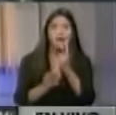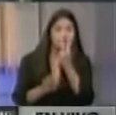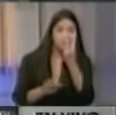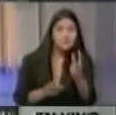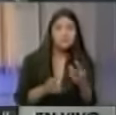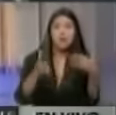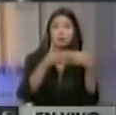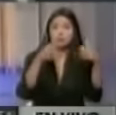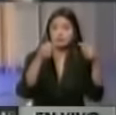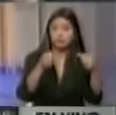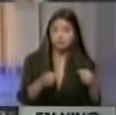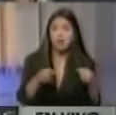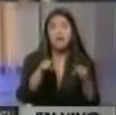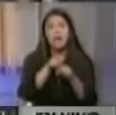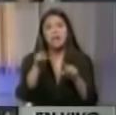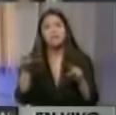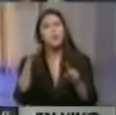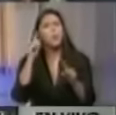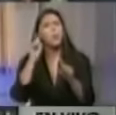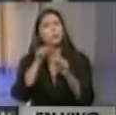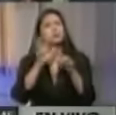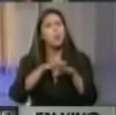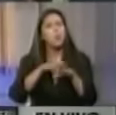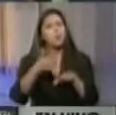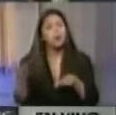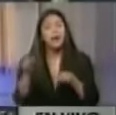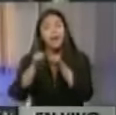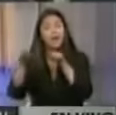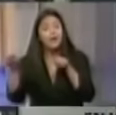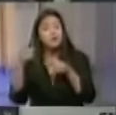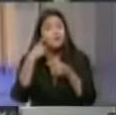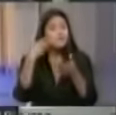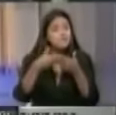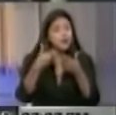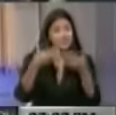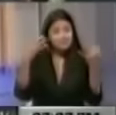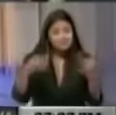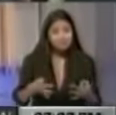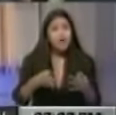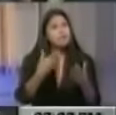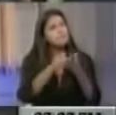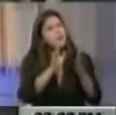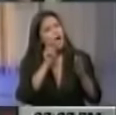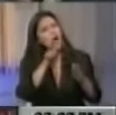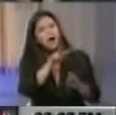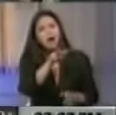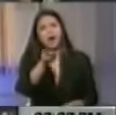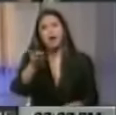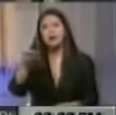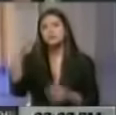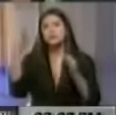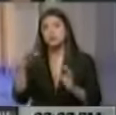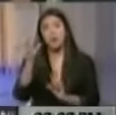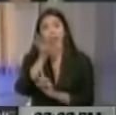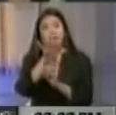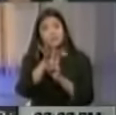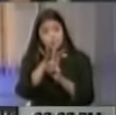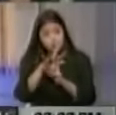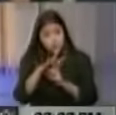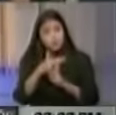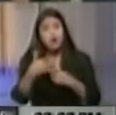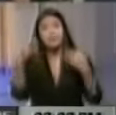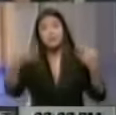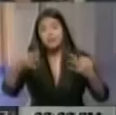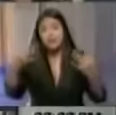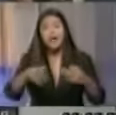internado judicial. ¿Ellos a los fines de qué? Que ellos verifiquen, que ellos palpen de manera física la condición cierta en que se